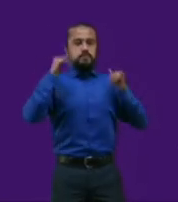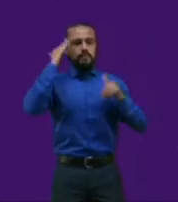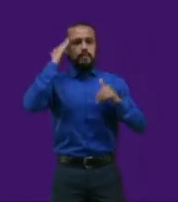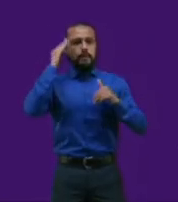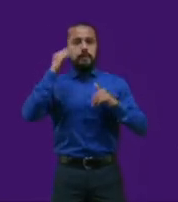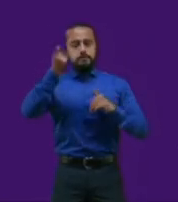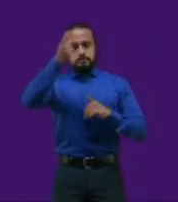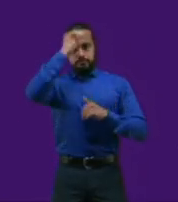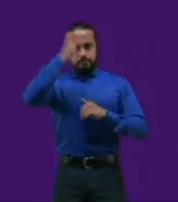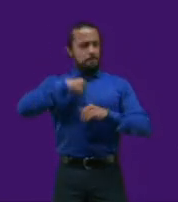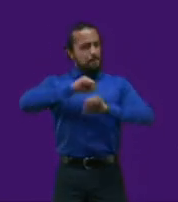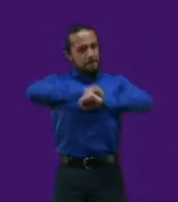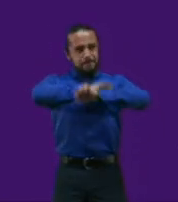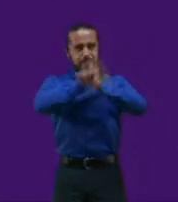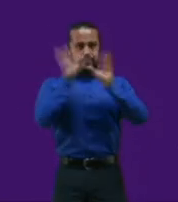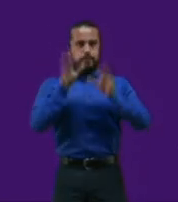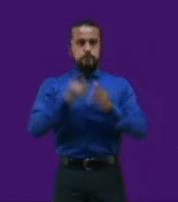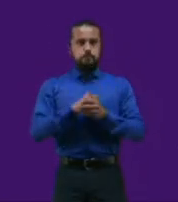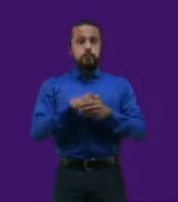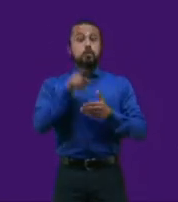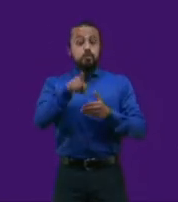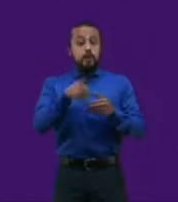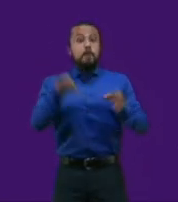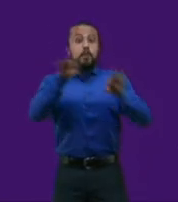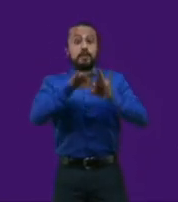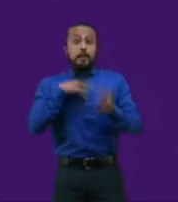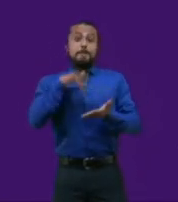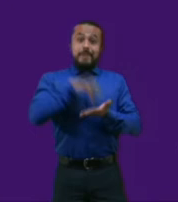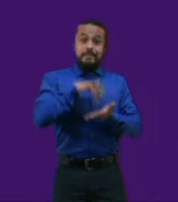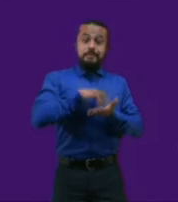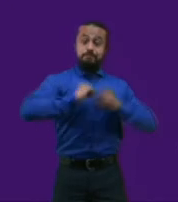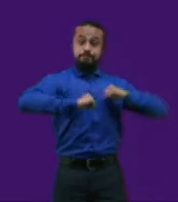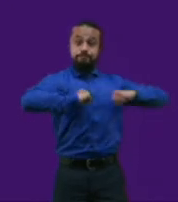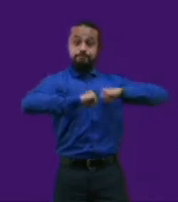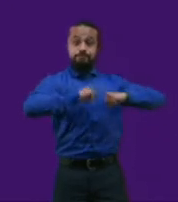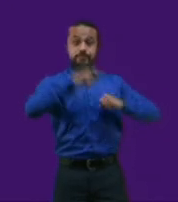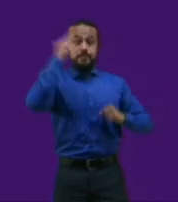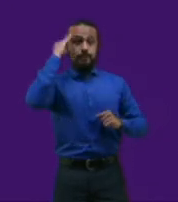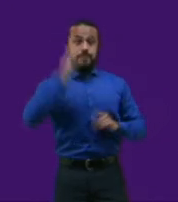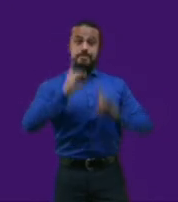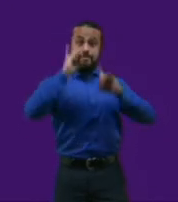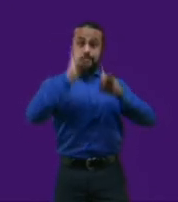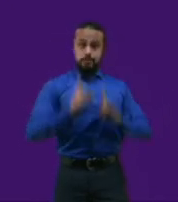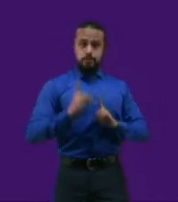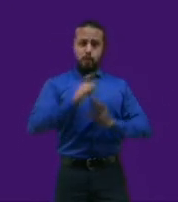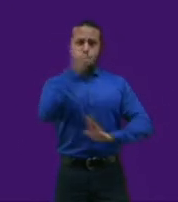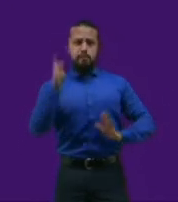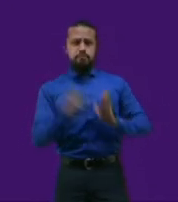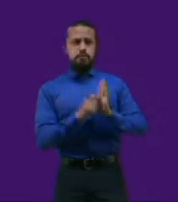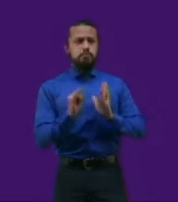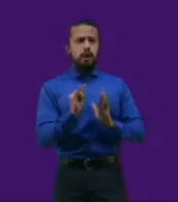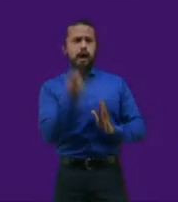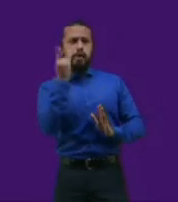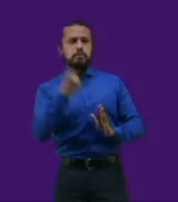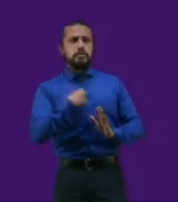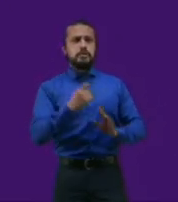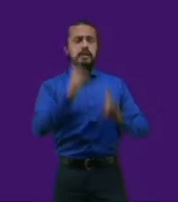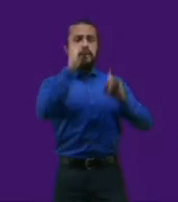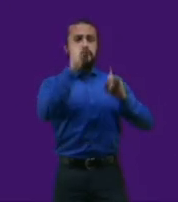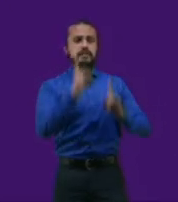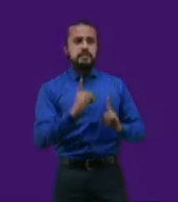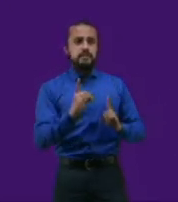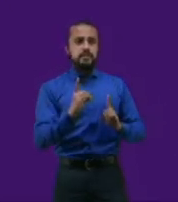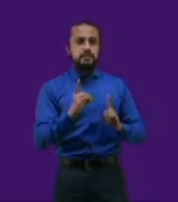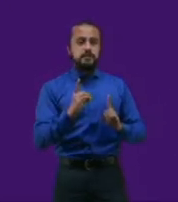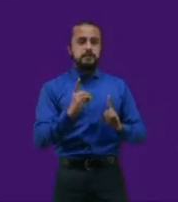¿no? Eso es como otro. Y estando presente, o sea, como que, porque muchas veces las decisiones tú las tomas porque se espera que